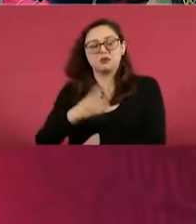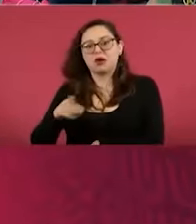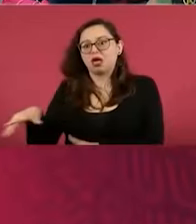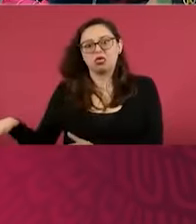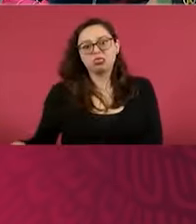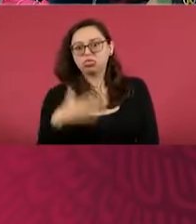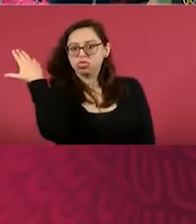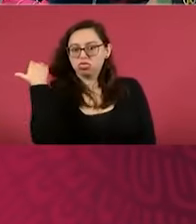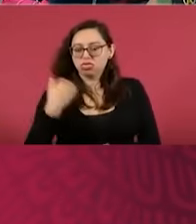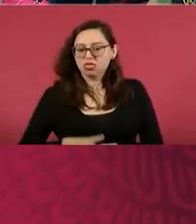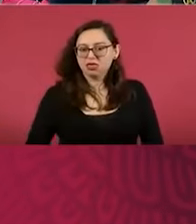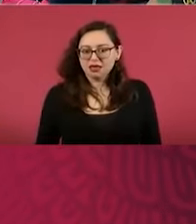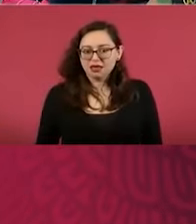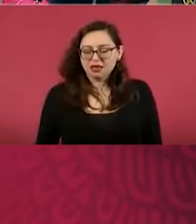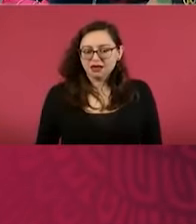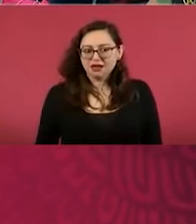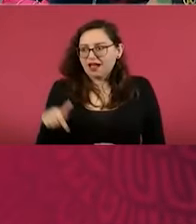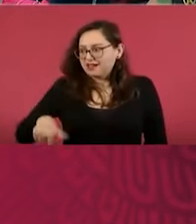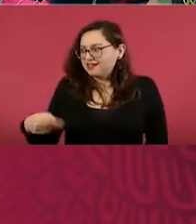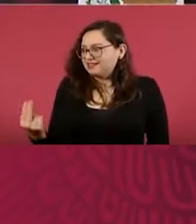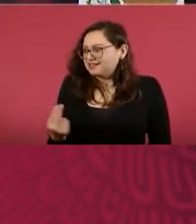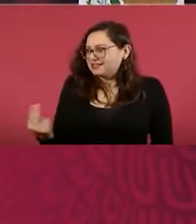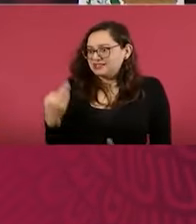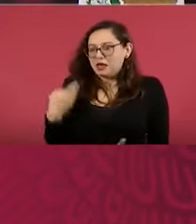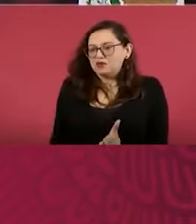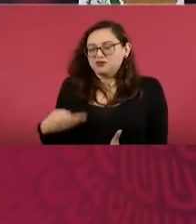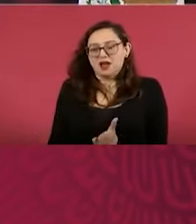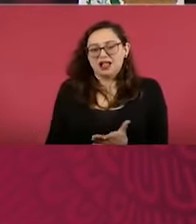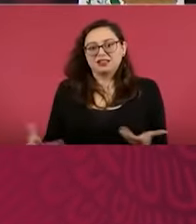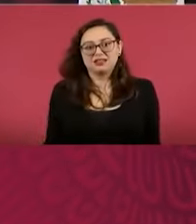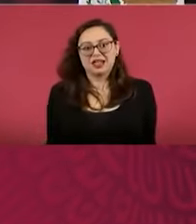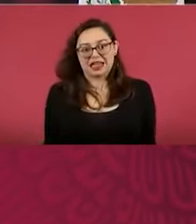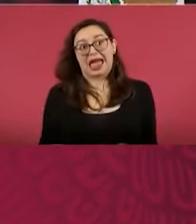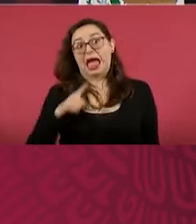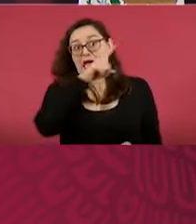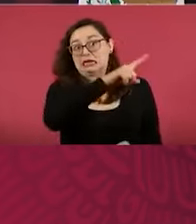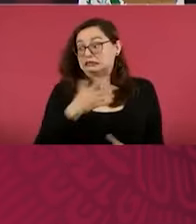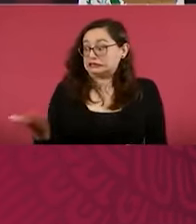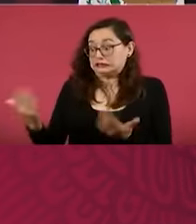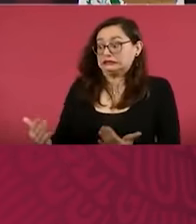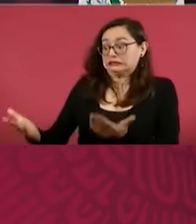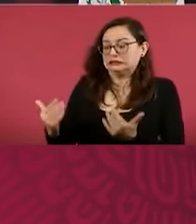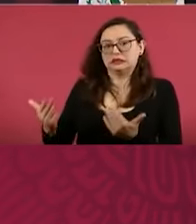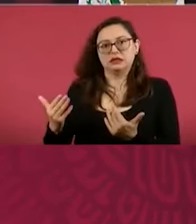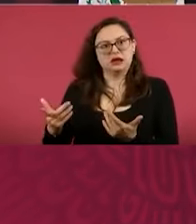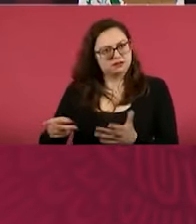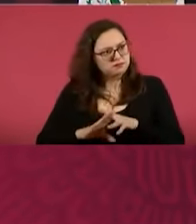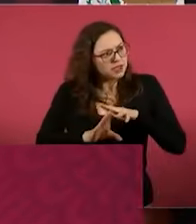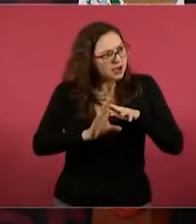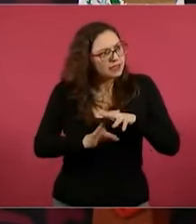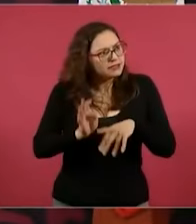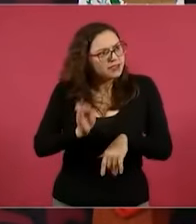Esto en ningún lugar del mundo se hace, en el tiempo que se construyó, ni en el costo que se